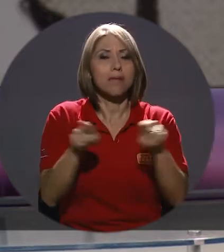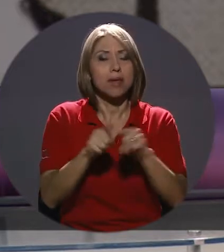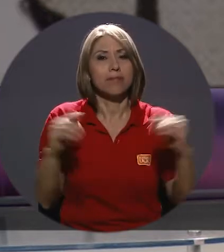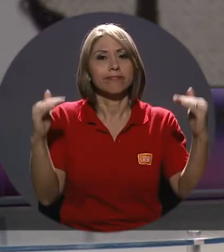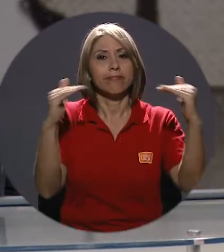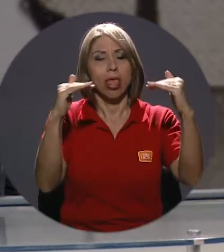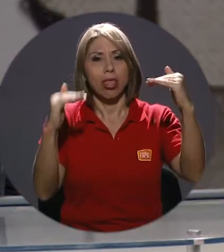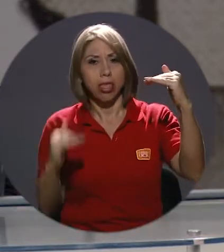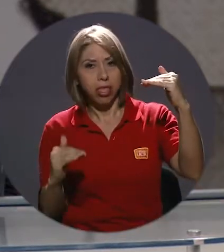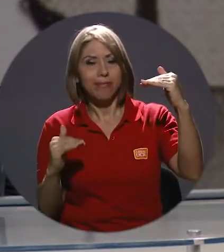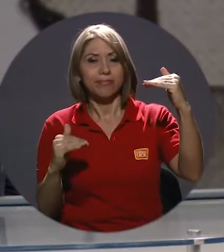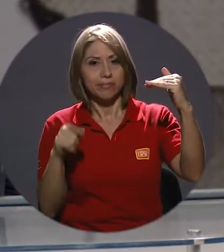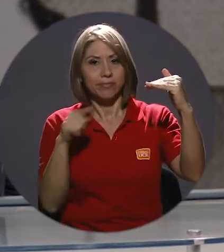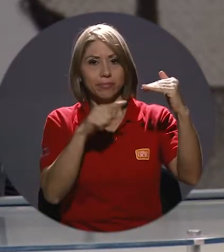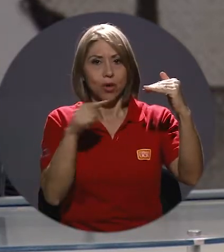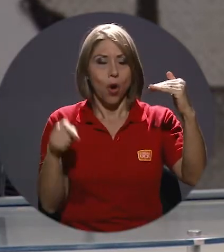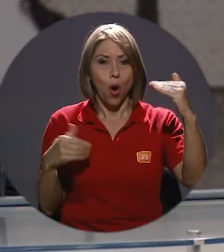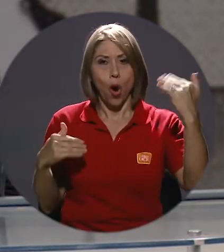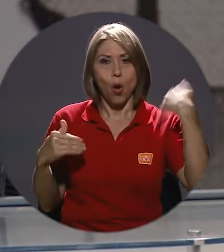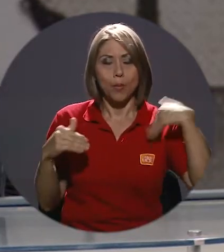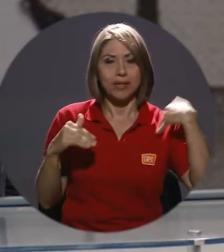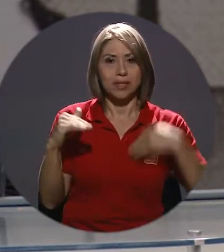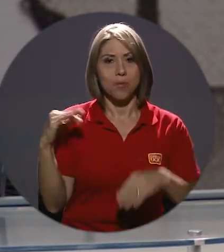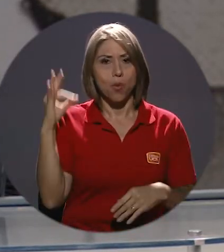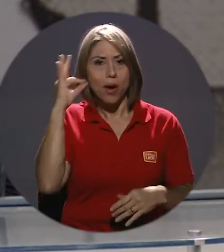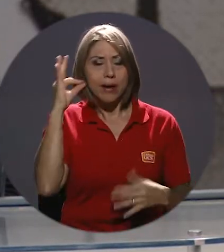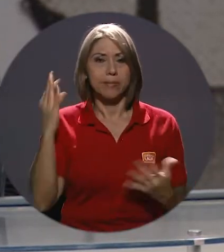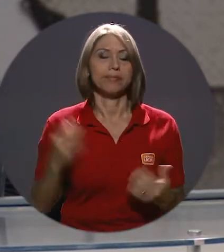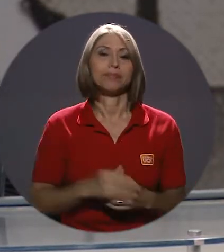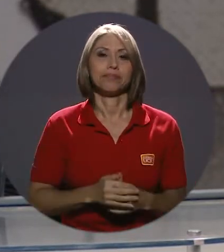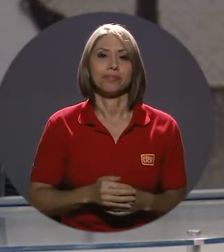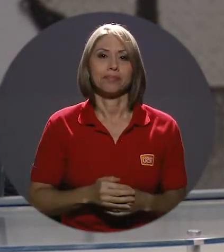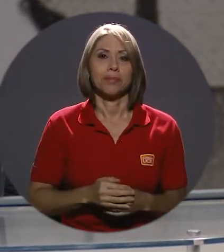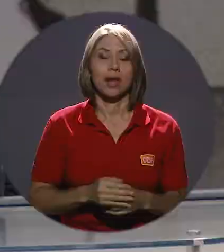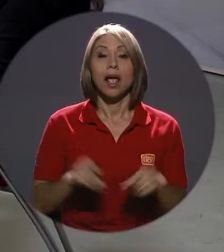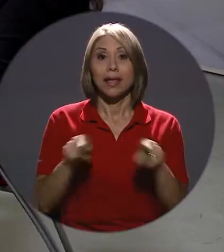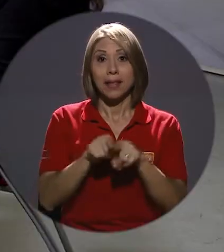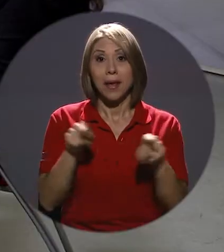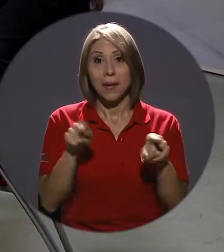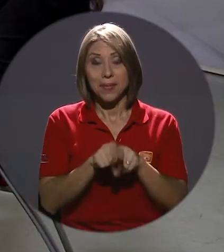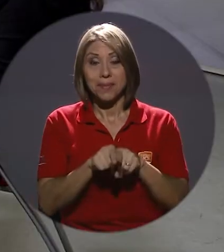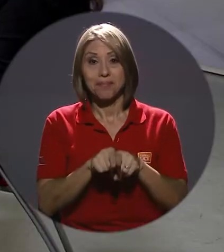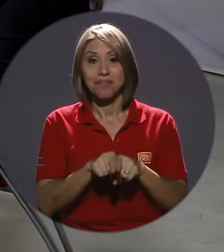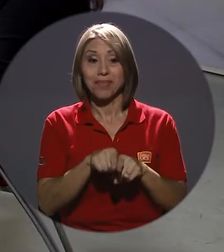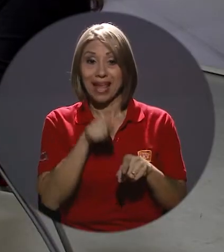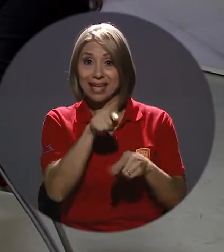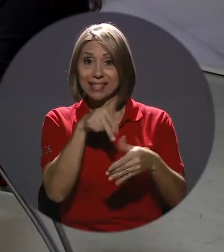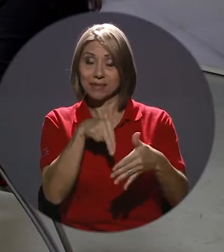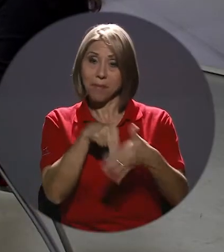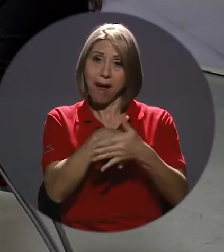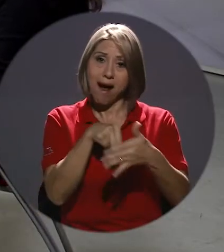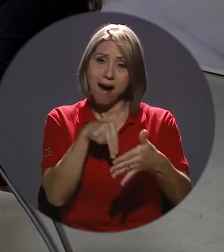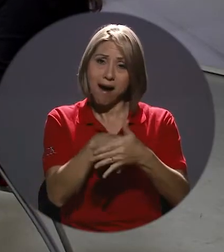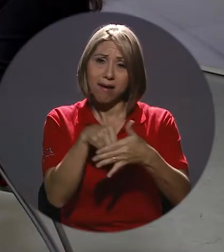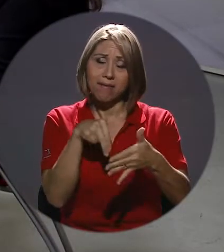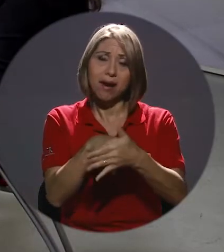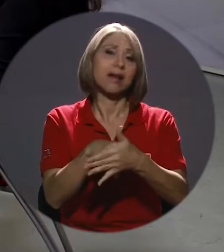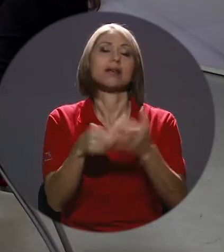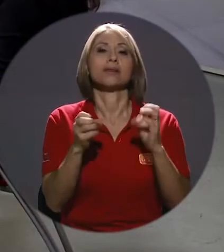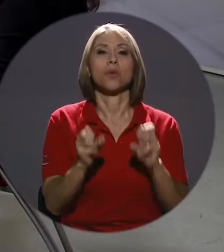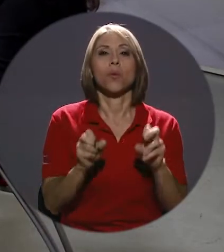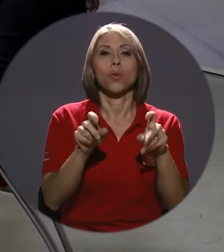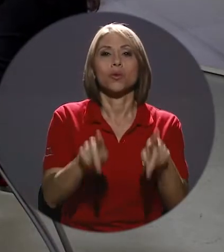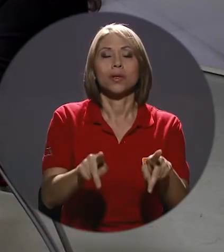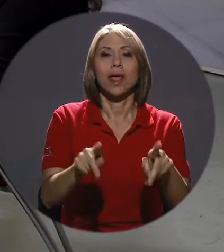brecha importante entre hombres y mujeres. Se suma a esas barreras de